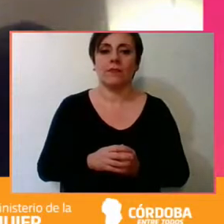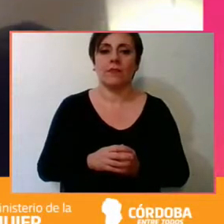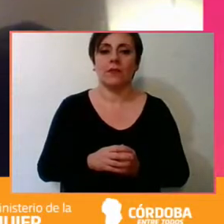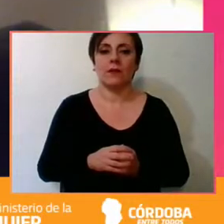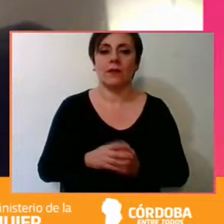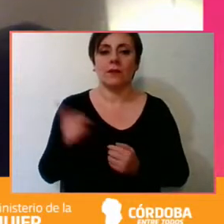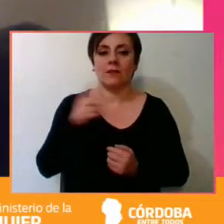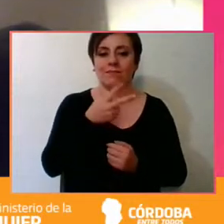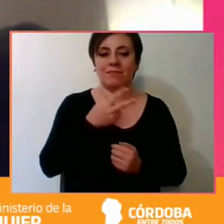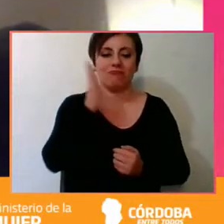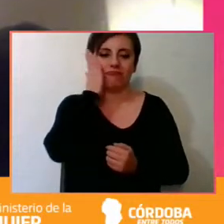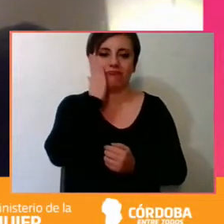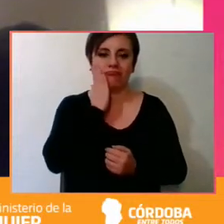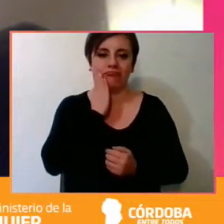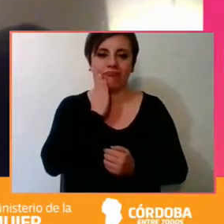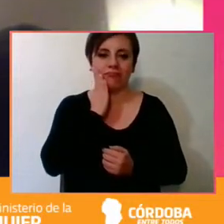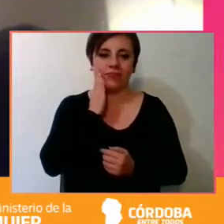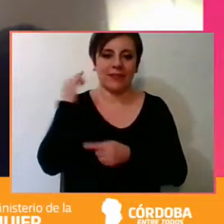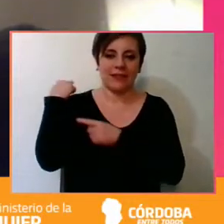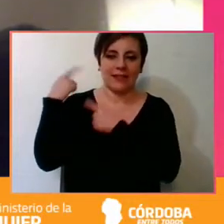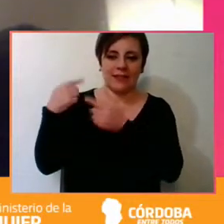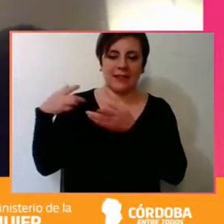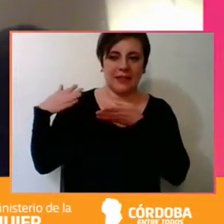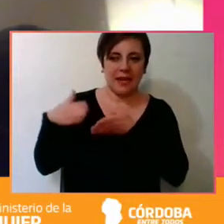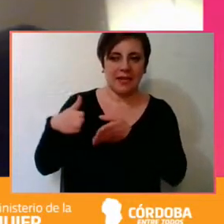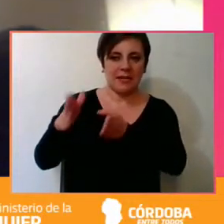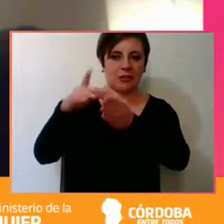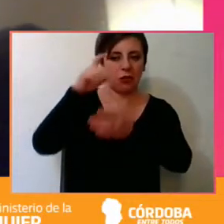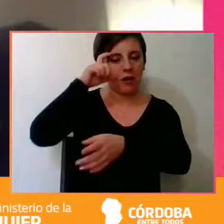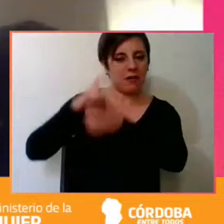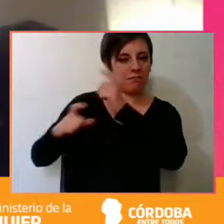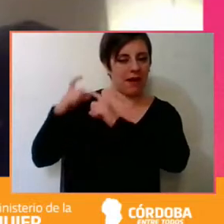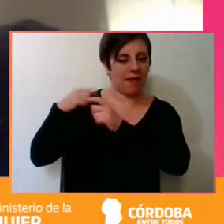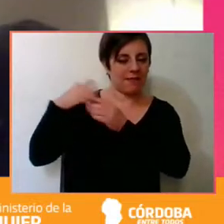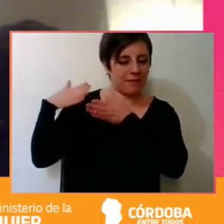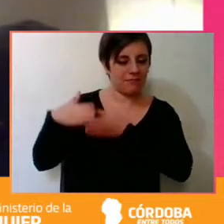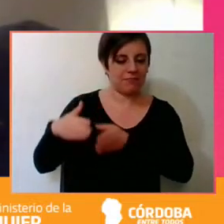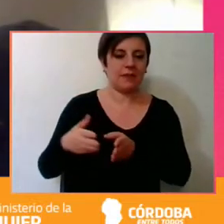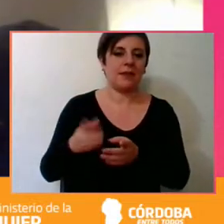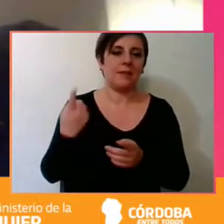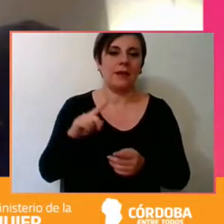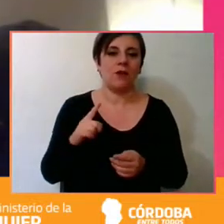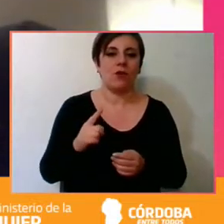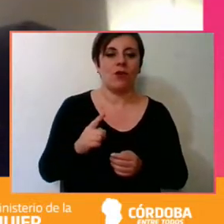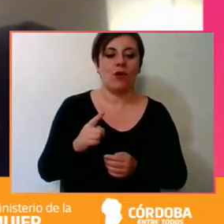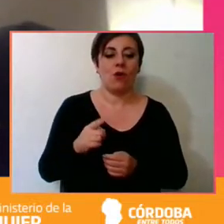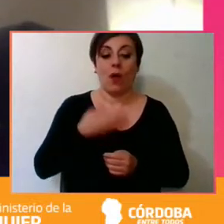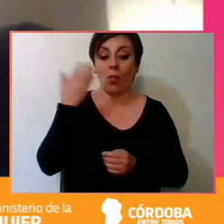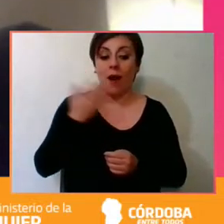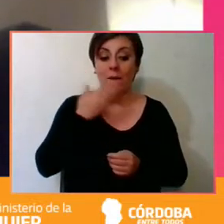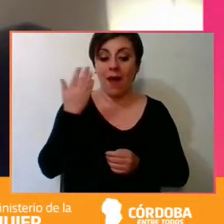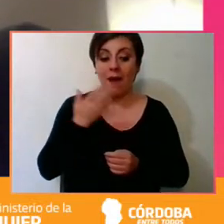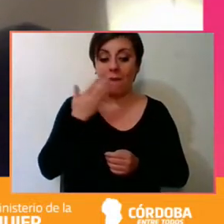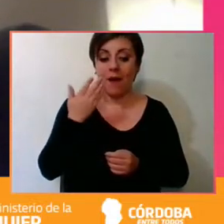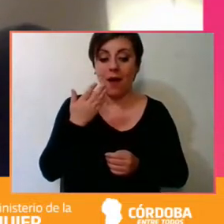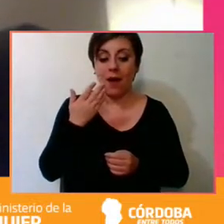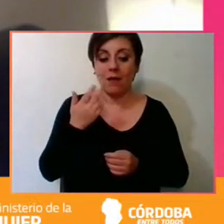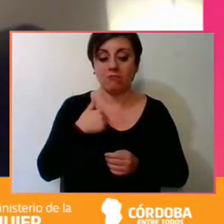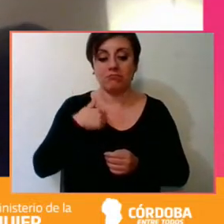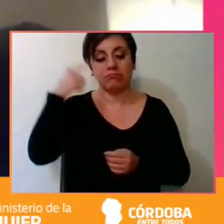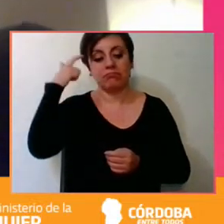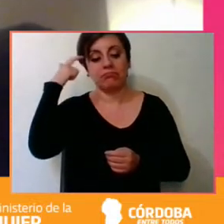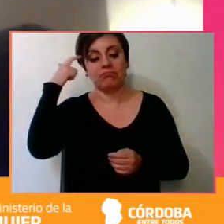sido amables, tenemos una trayectoria juntos ya dilatada, pero que cuando la hablaba, yo estaba